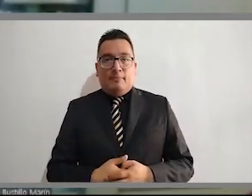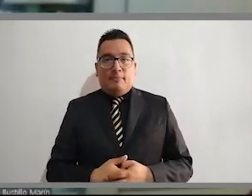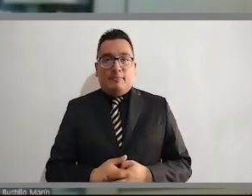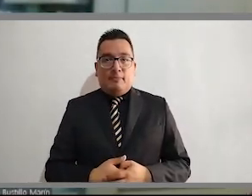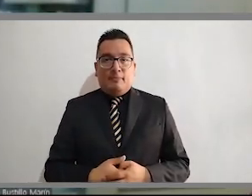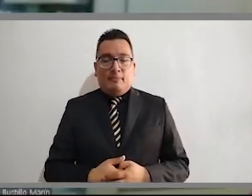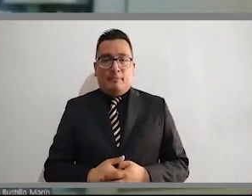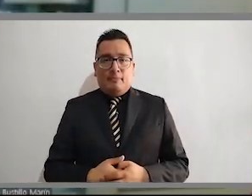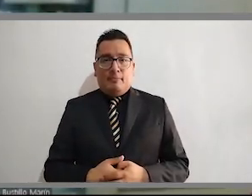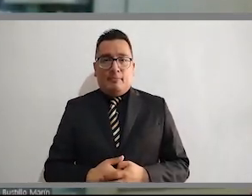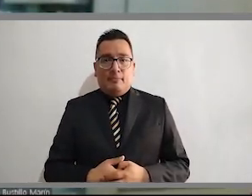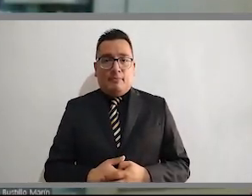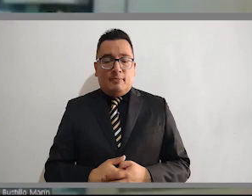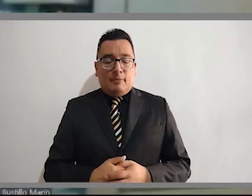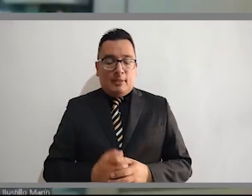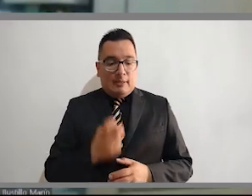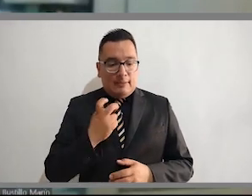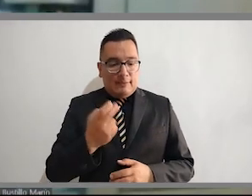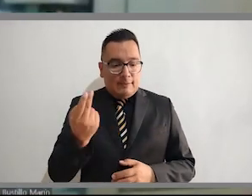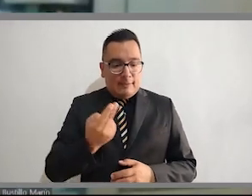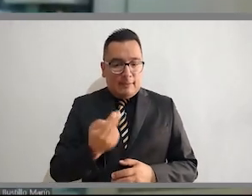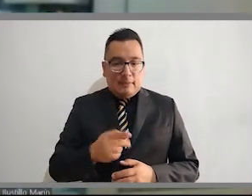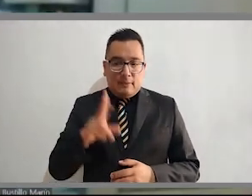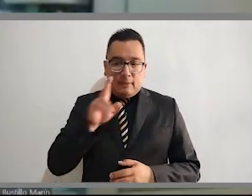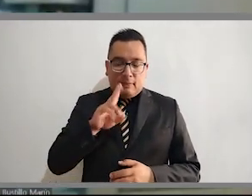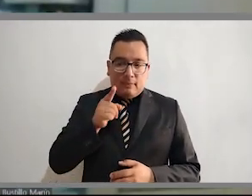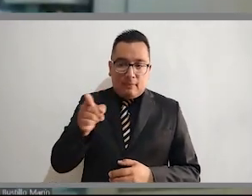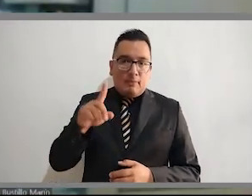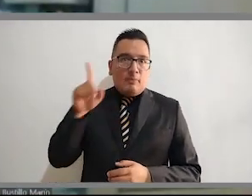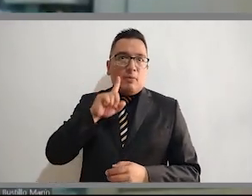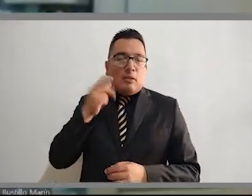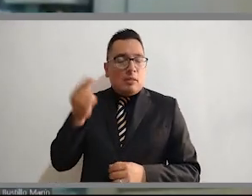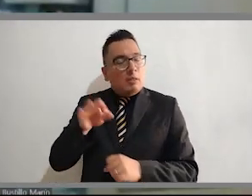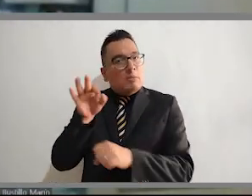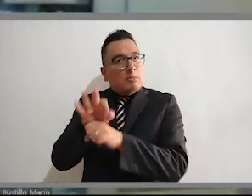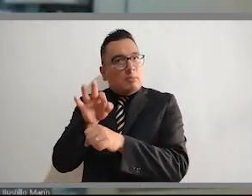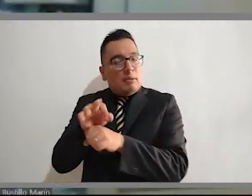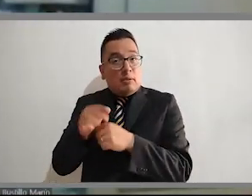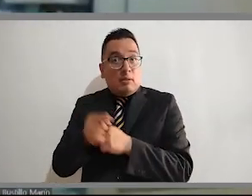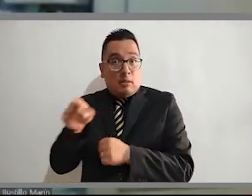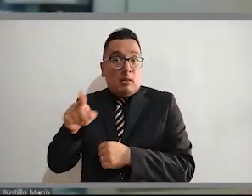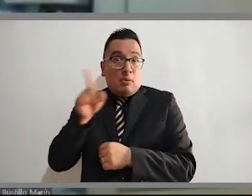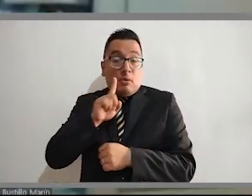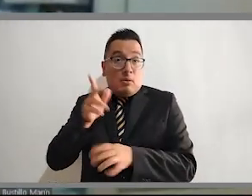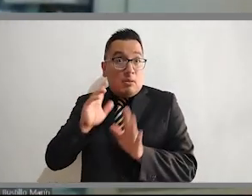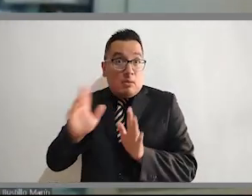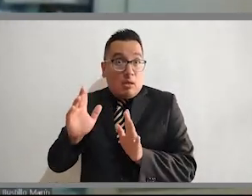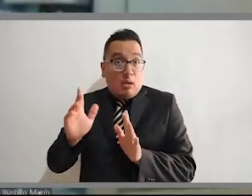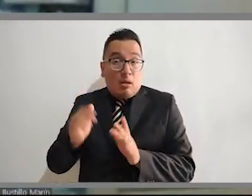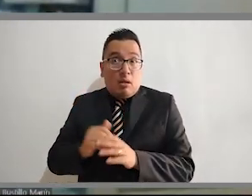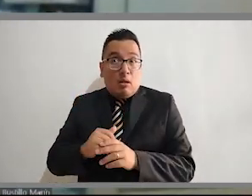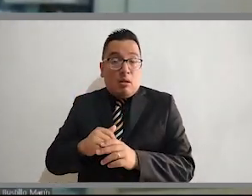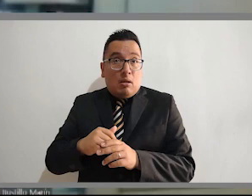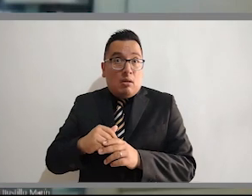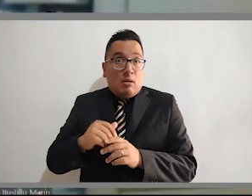Y entonces se tuvieron que mandar medidas de protección otra vez hacia ella, aun y cuando ella ya terminó su